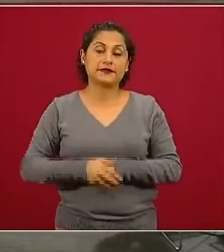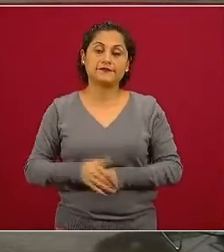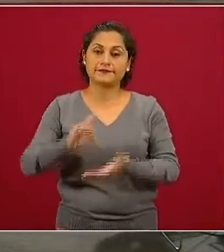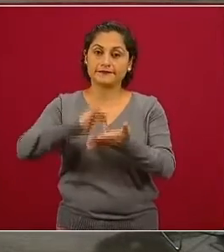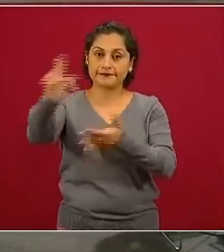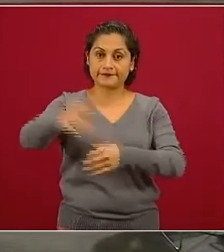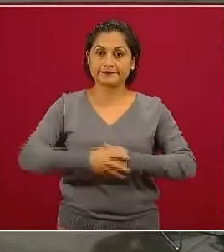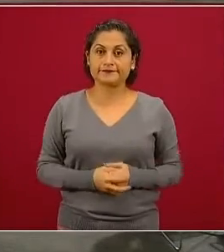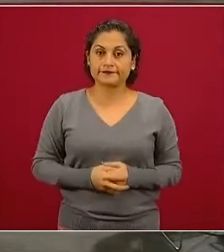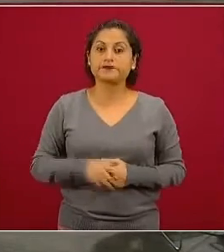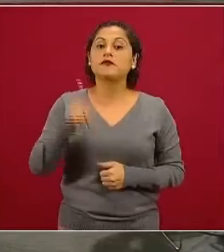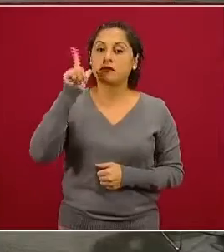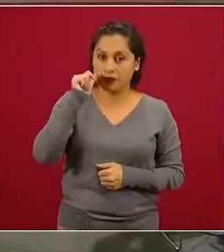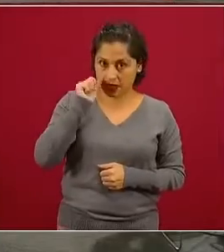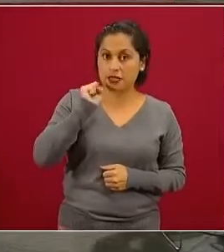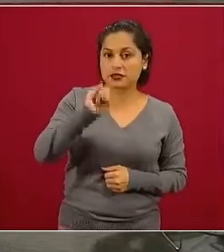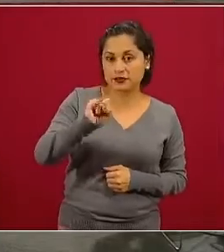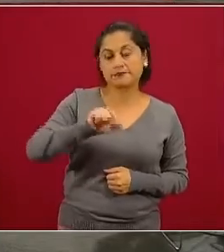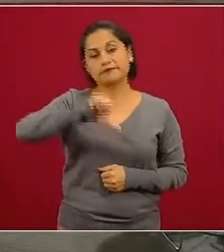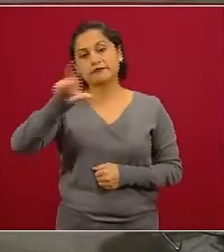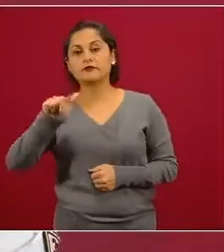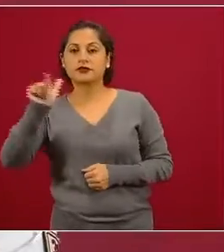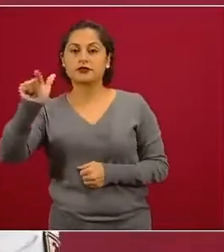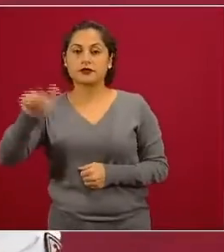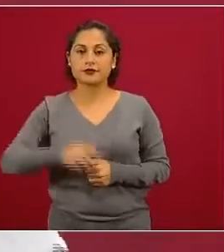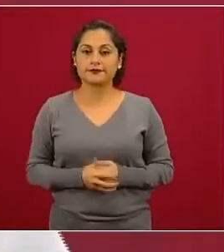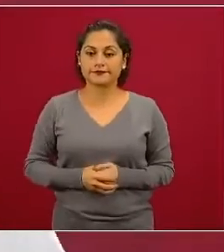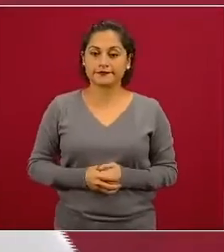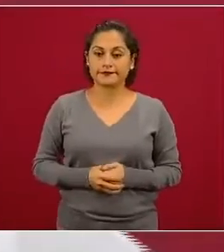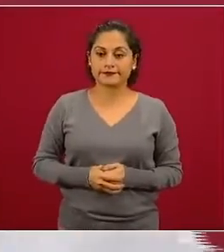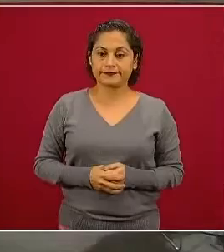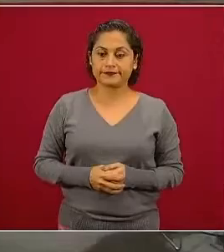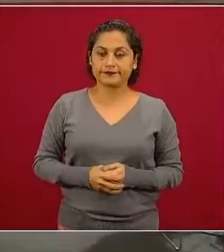tendremos conferencia de prensa. Entramos en pausa 15:16, pero la información estará disponible, el informe técnico, en el